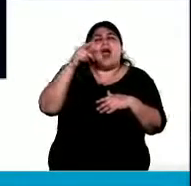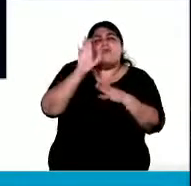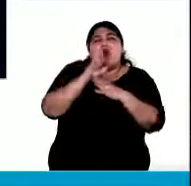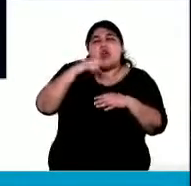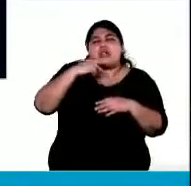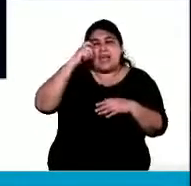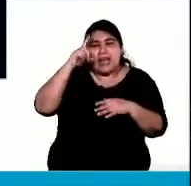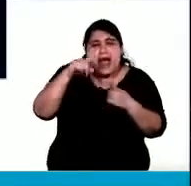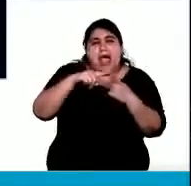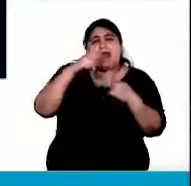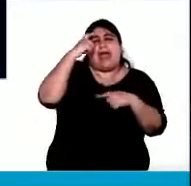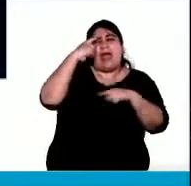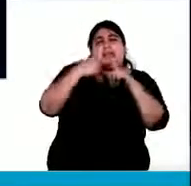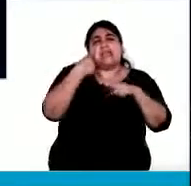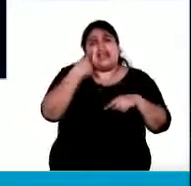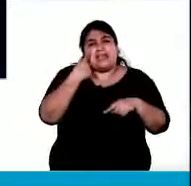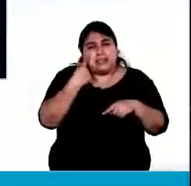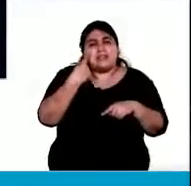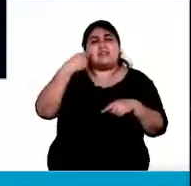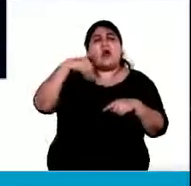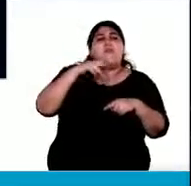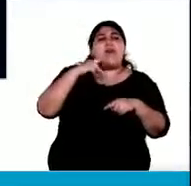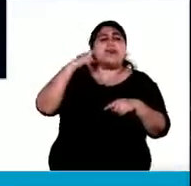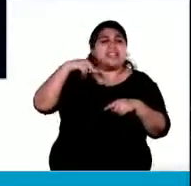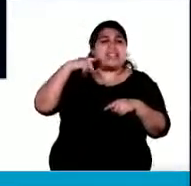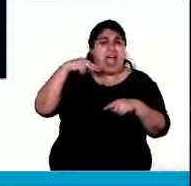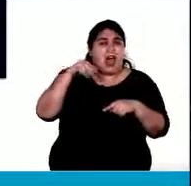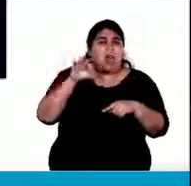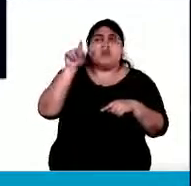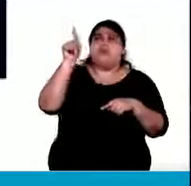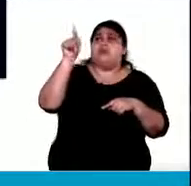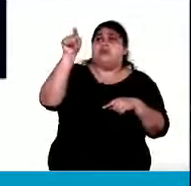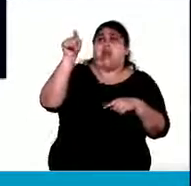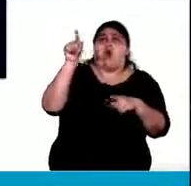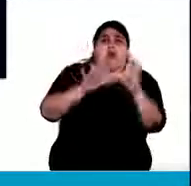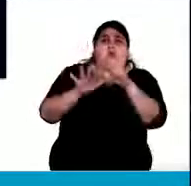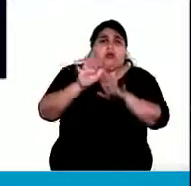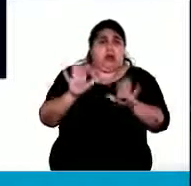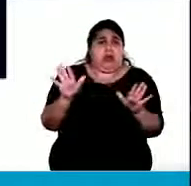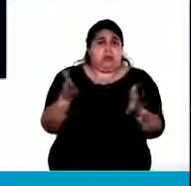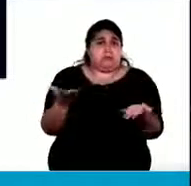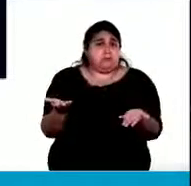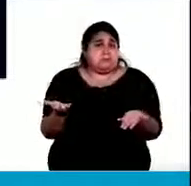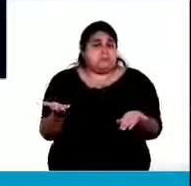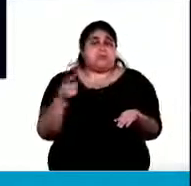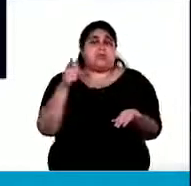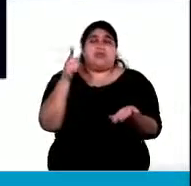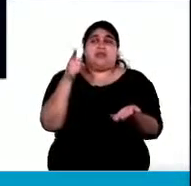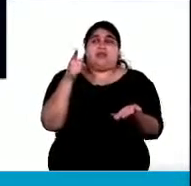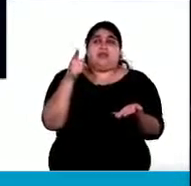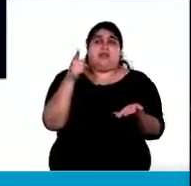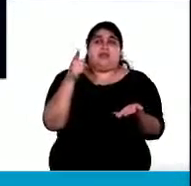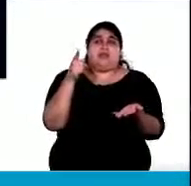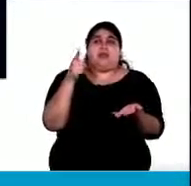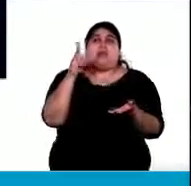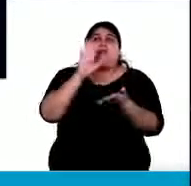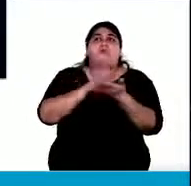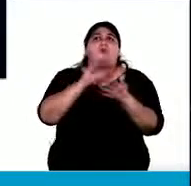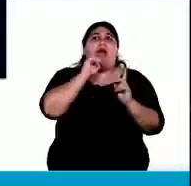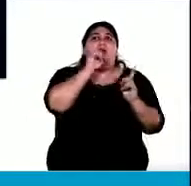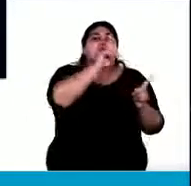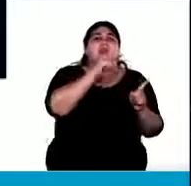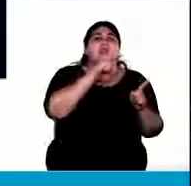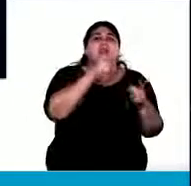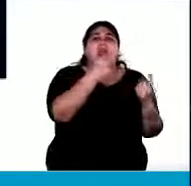gobierno del ex intendente Martiniano Molina y no haya hecho absolutamente nada en función de atender las